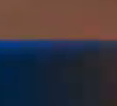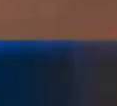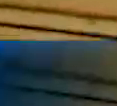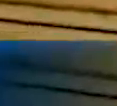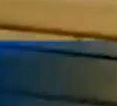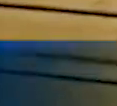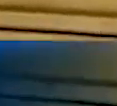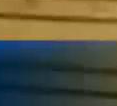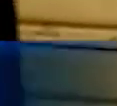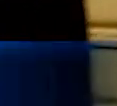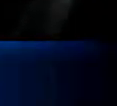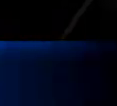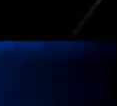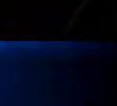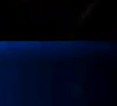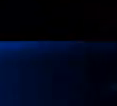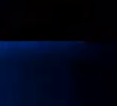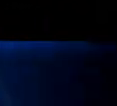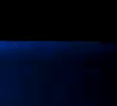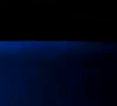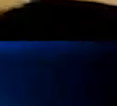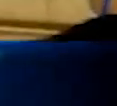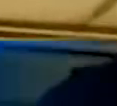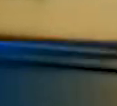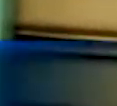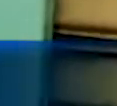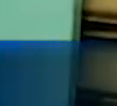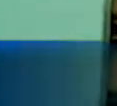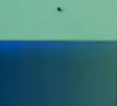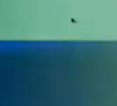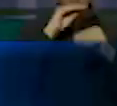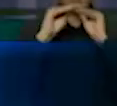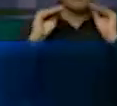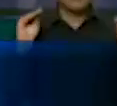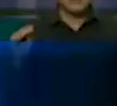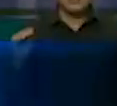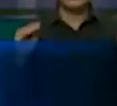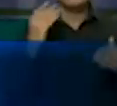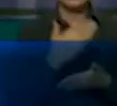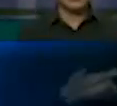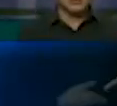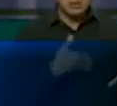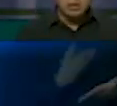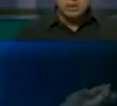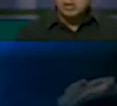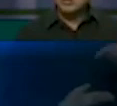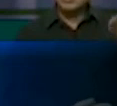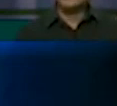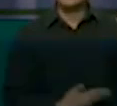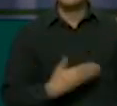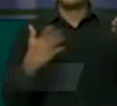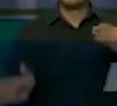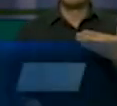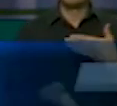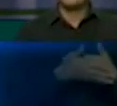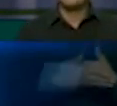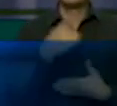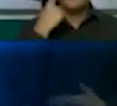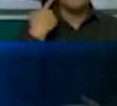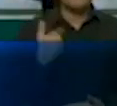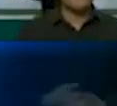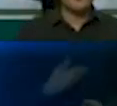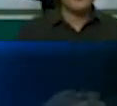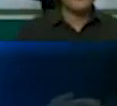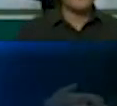casa. Insistió en que este documento es de uso excepcional. Lleve con el salvoconducto un documento que